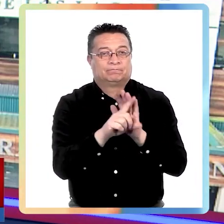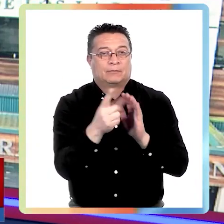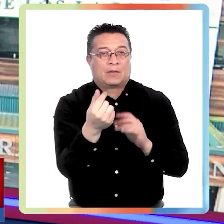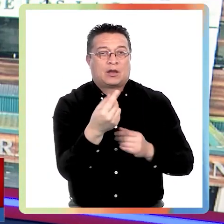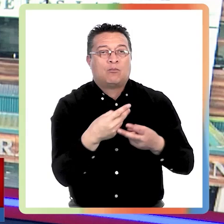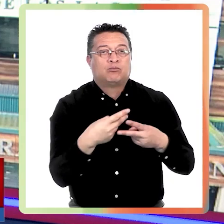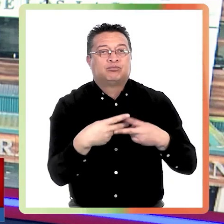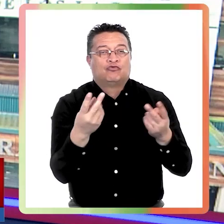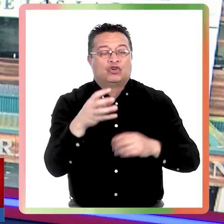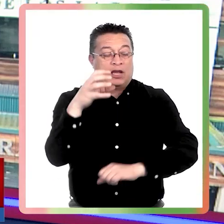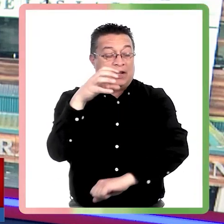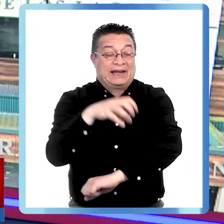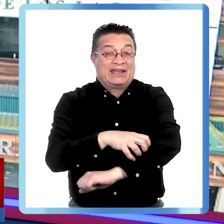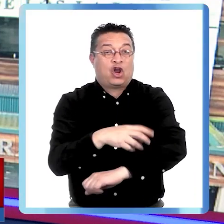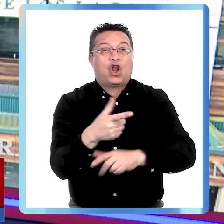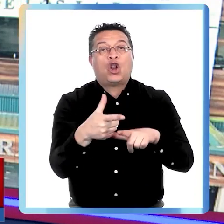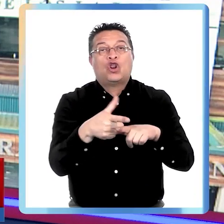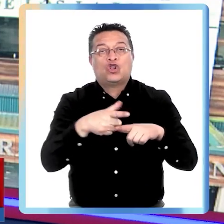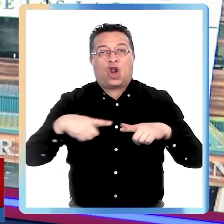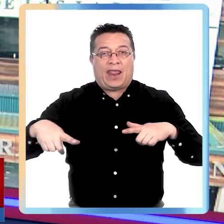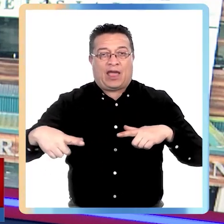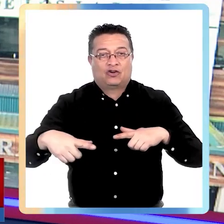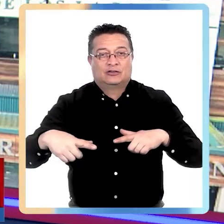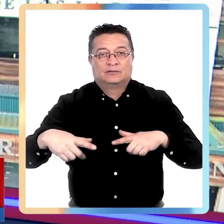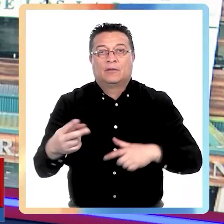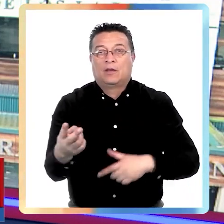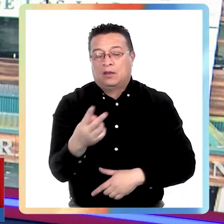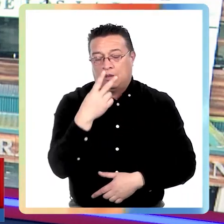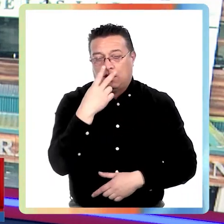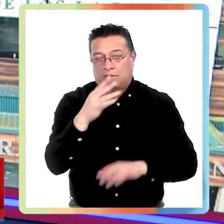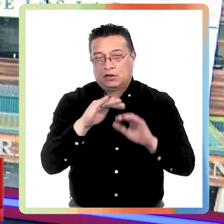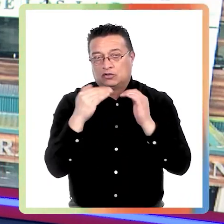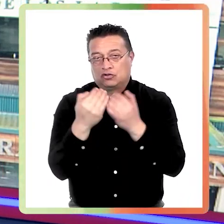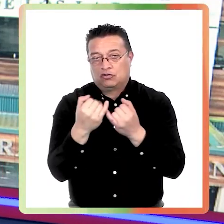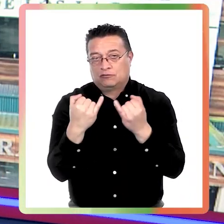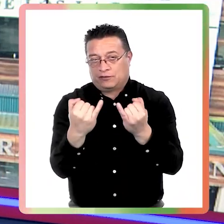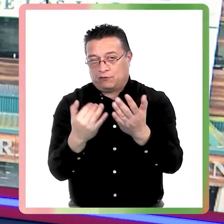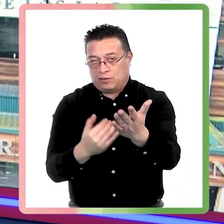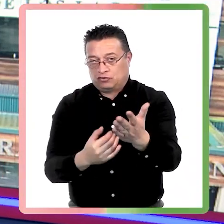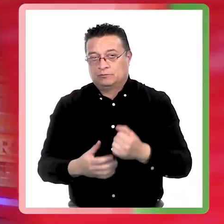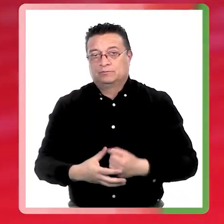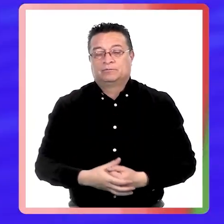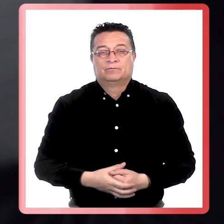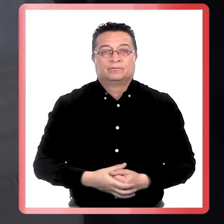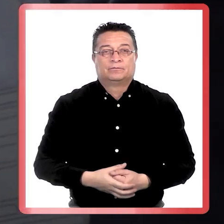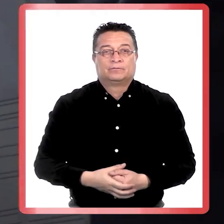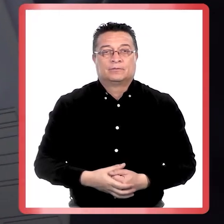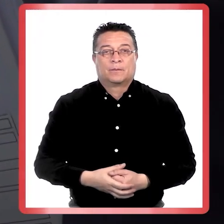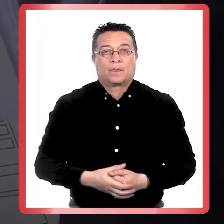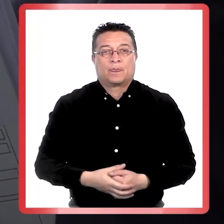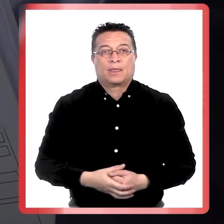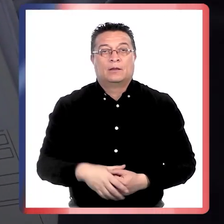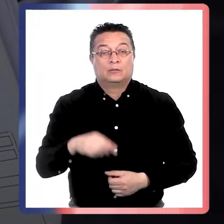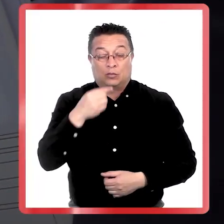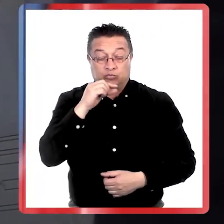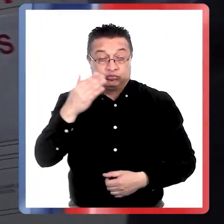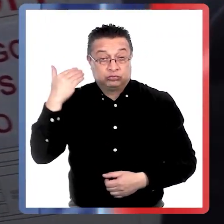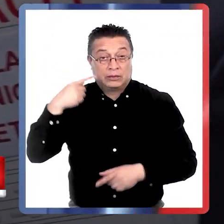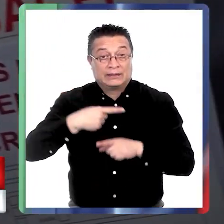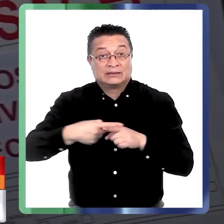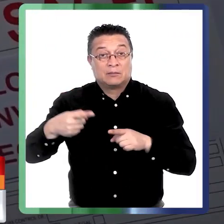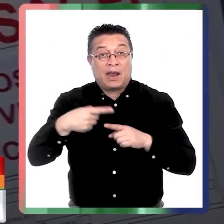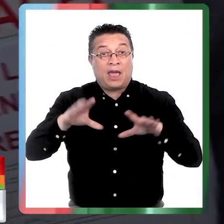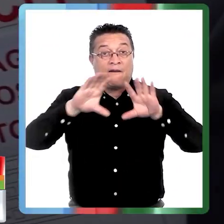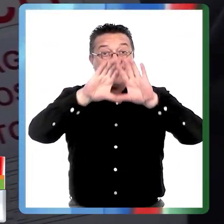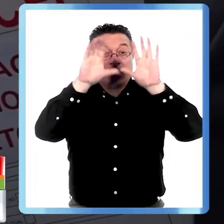de dineros públicos en la región de Los Lagos. Vértice Televisión con toda la información. Hace algunas semanas,